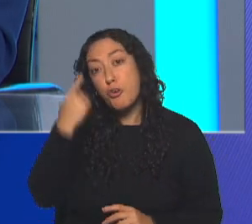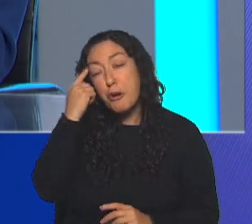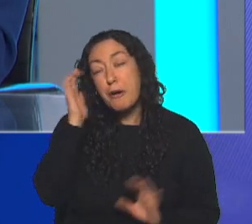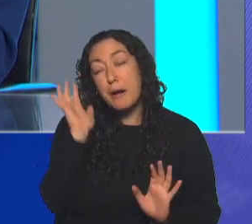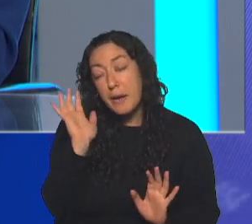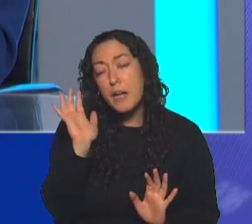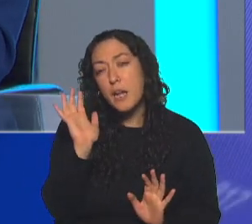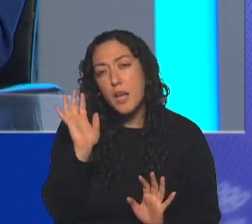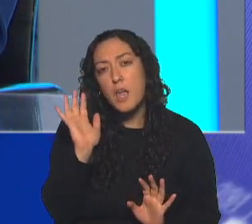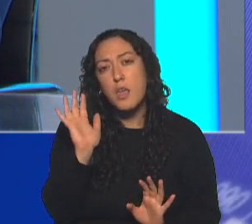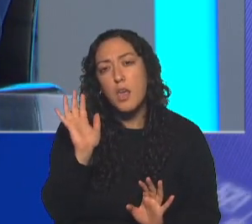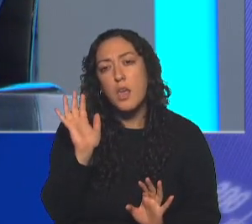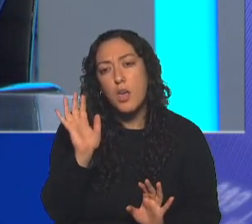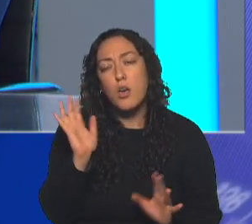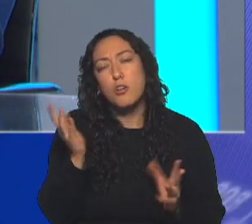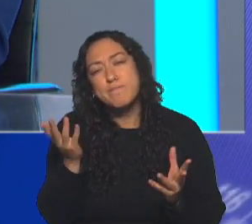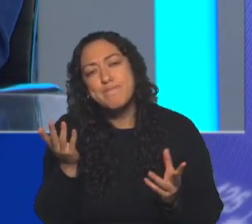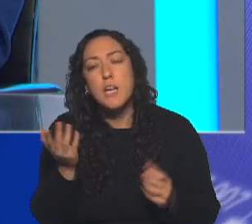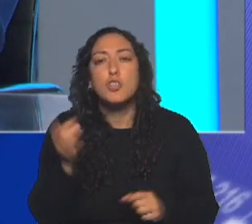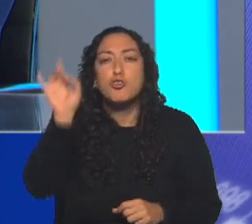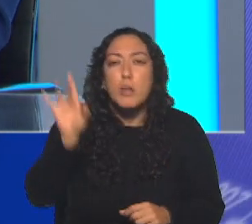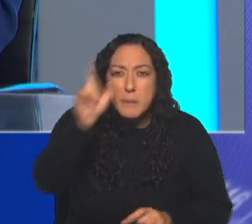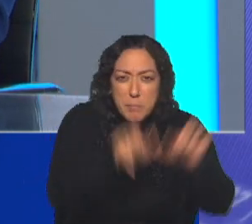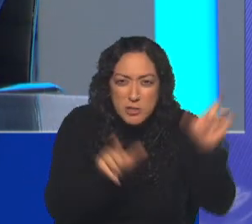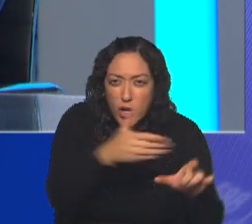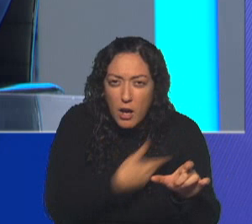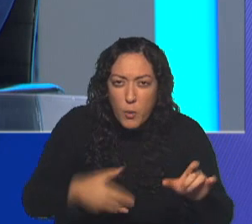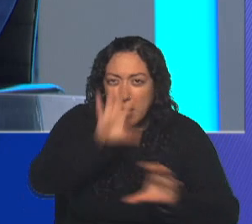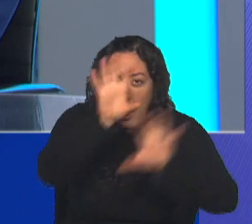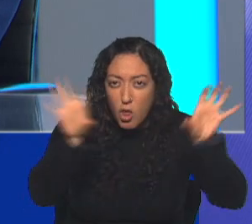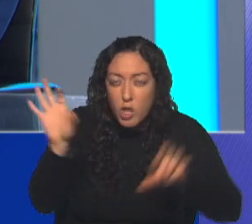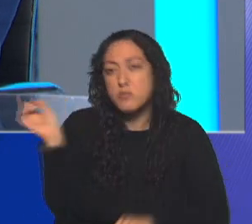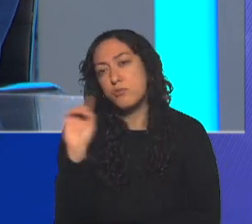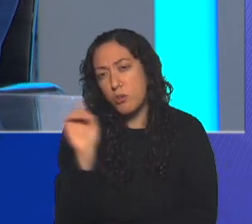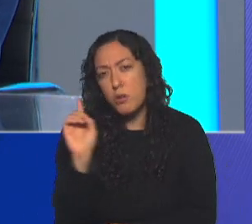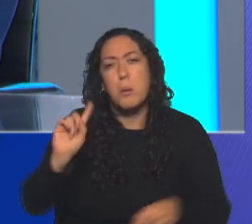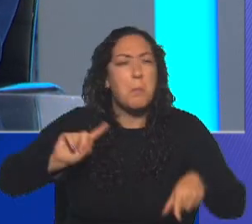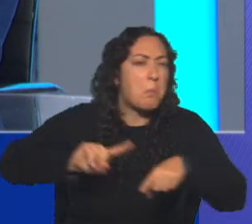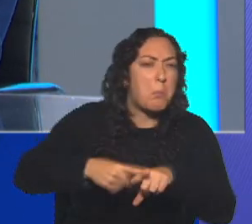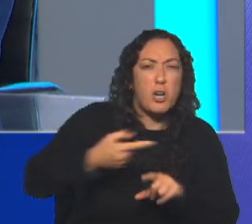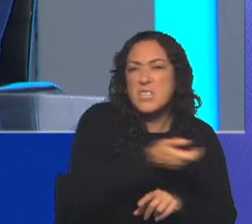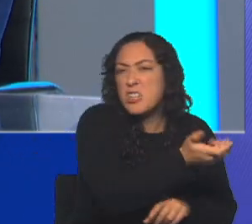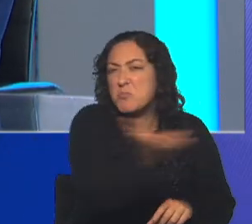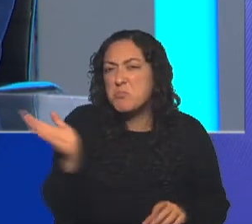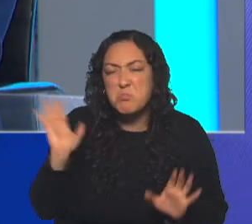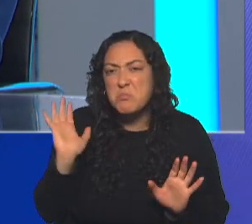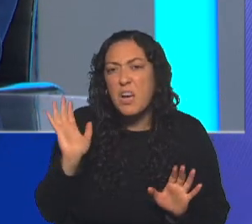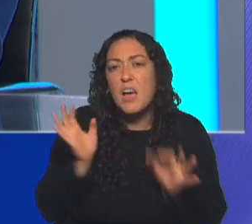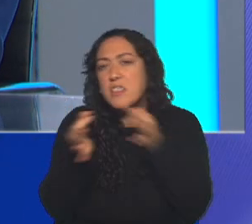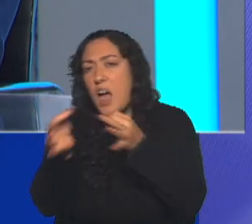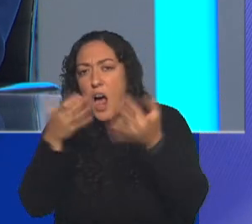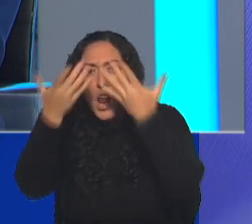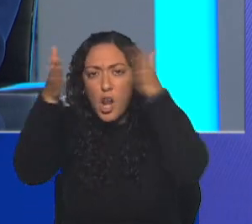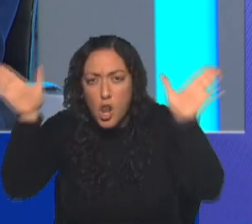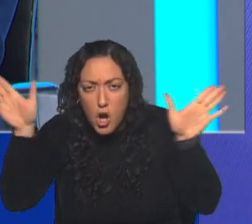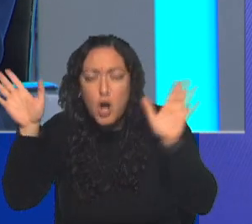llamados, no hablemos solo de los gobernadores, todos los políticos dialoguistas o que tienen